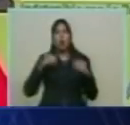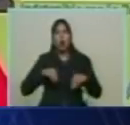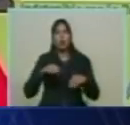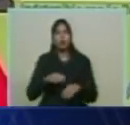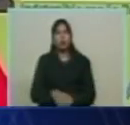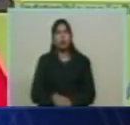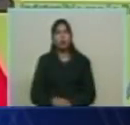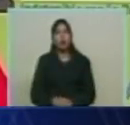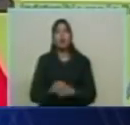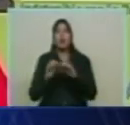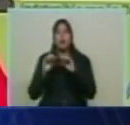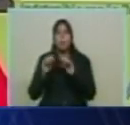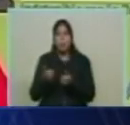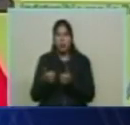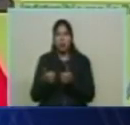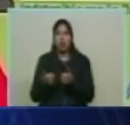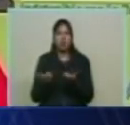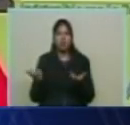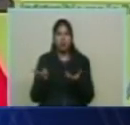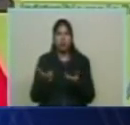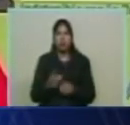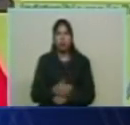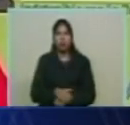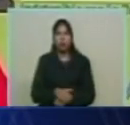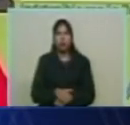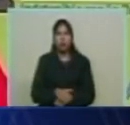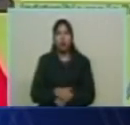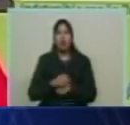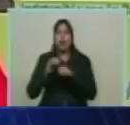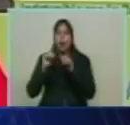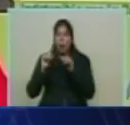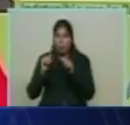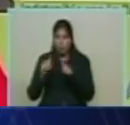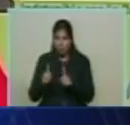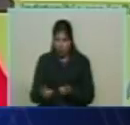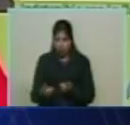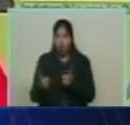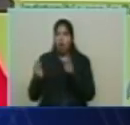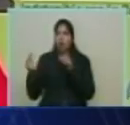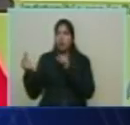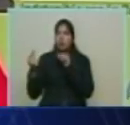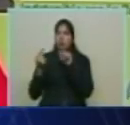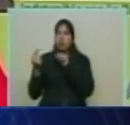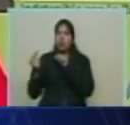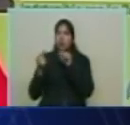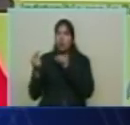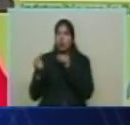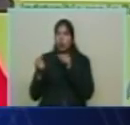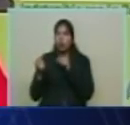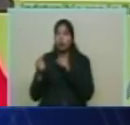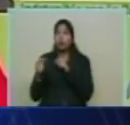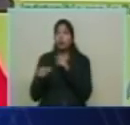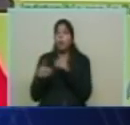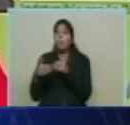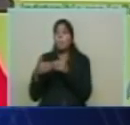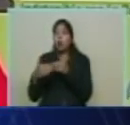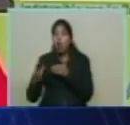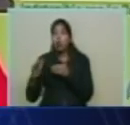propuesto iniciar la discusión para su firma muy